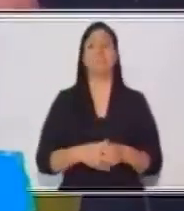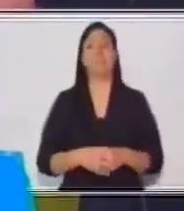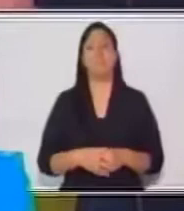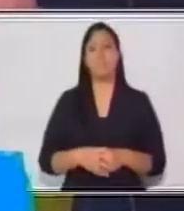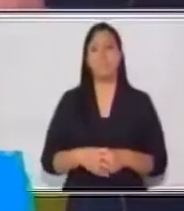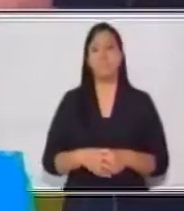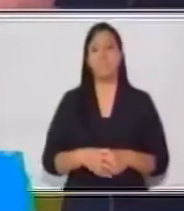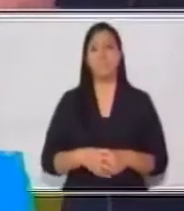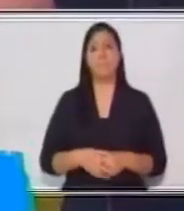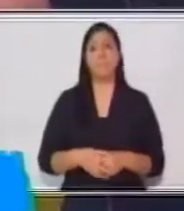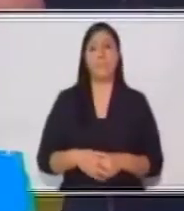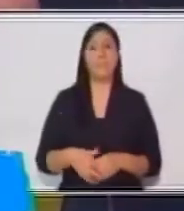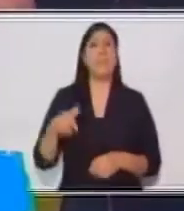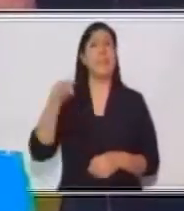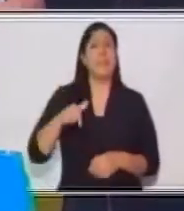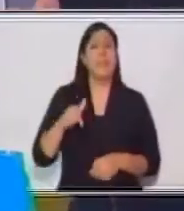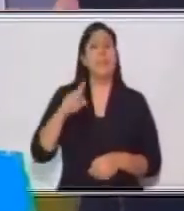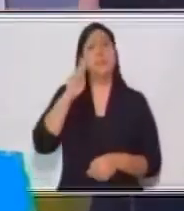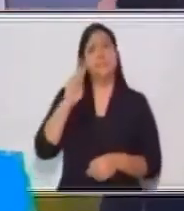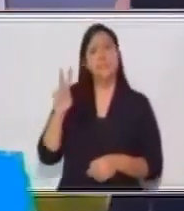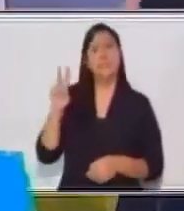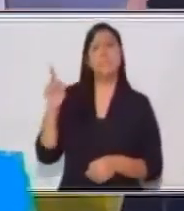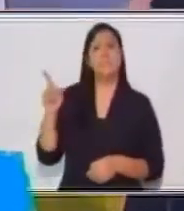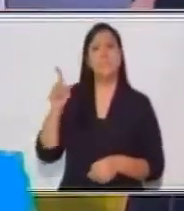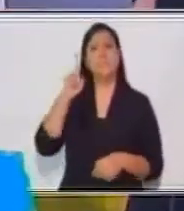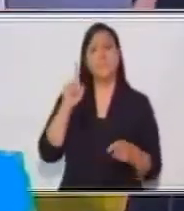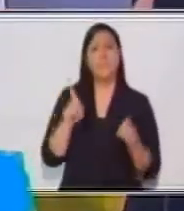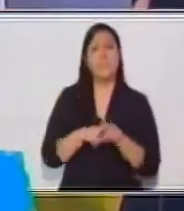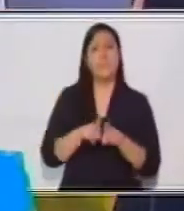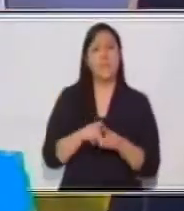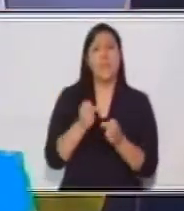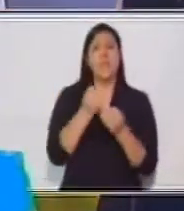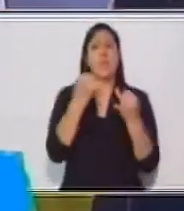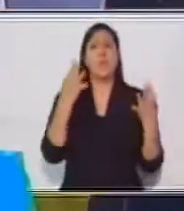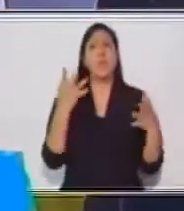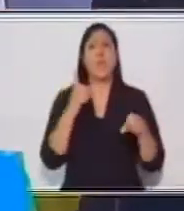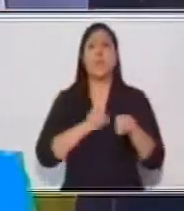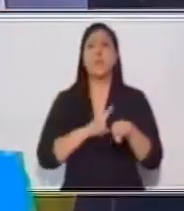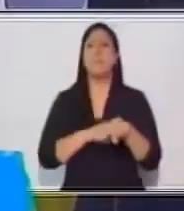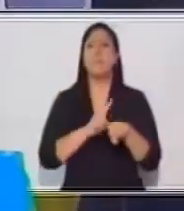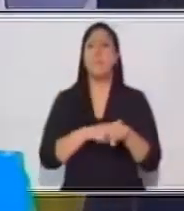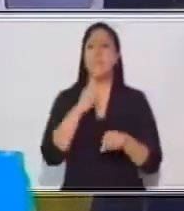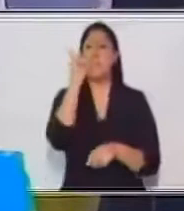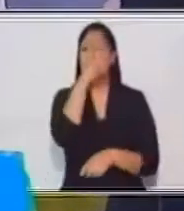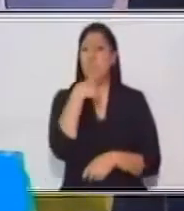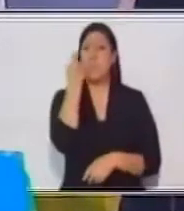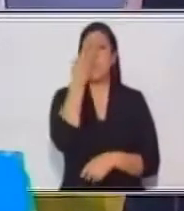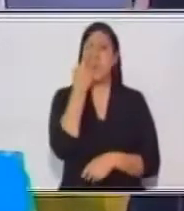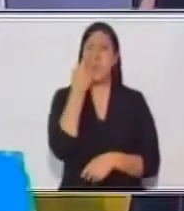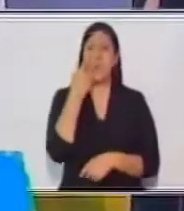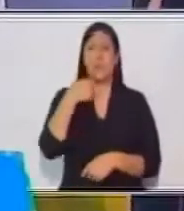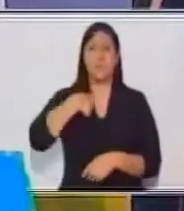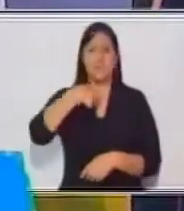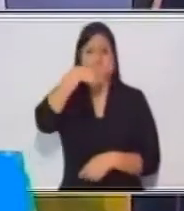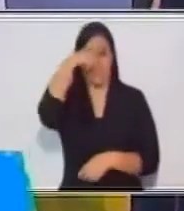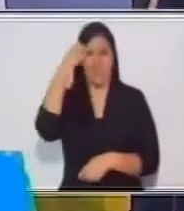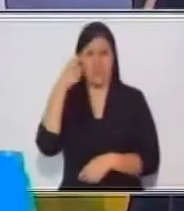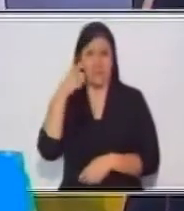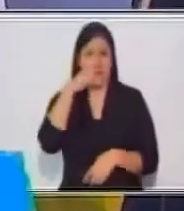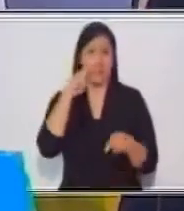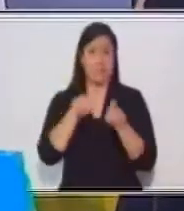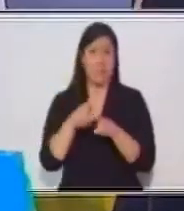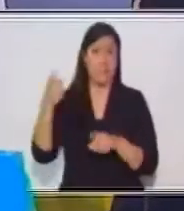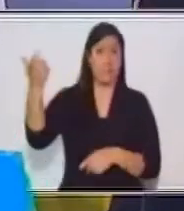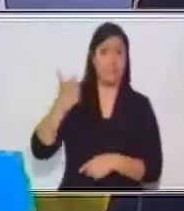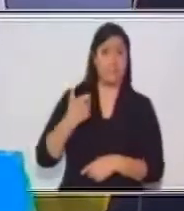ahora veamos también la cantidad de horas trabajadas y el pago recibido. Cuando se trabaja por